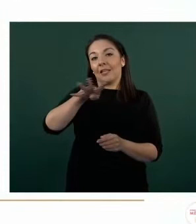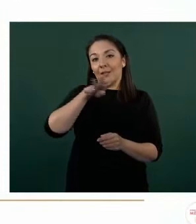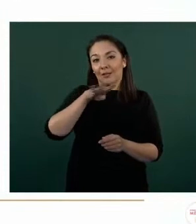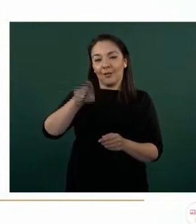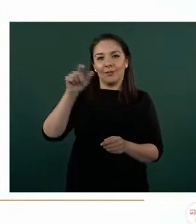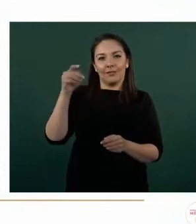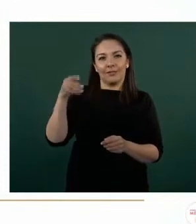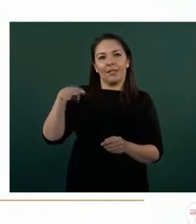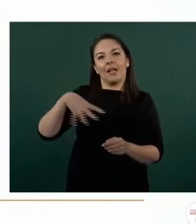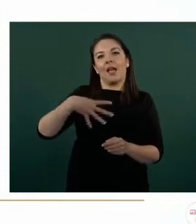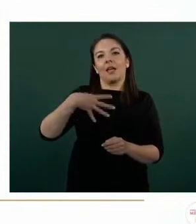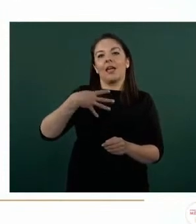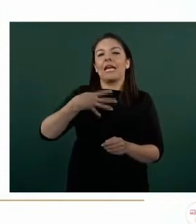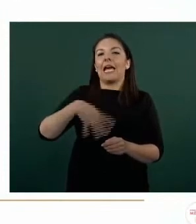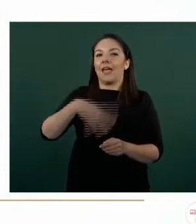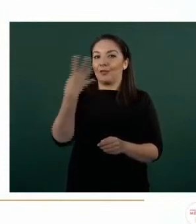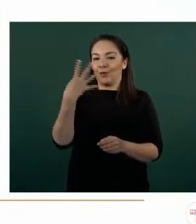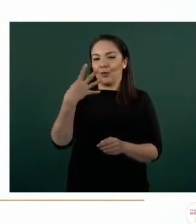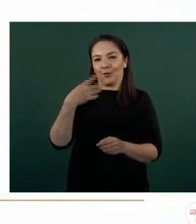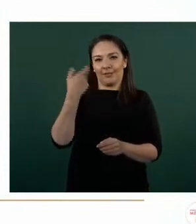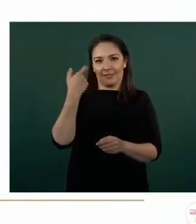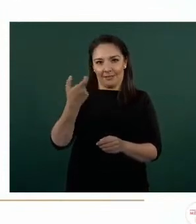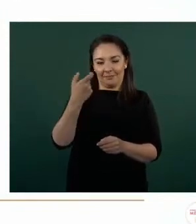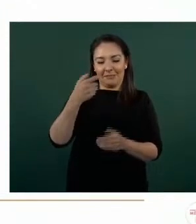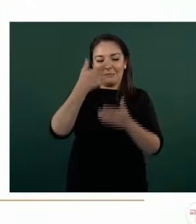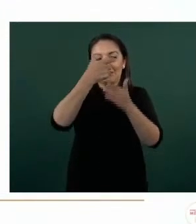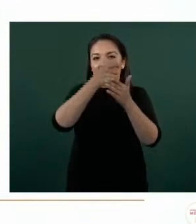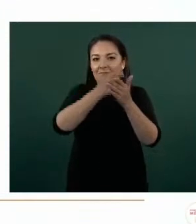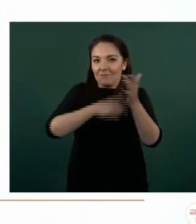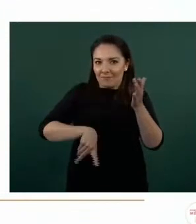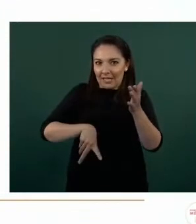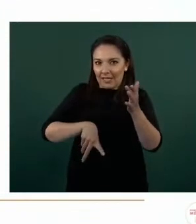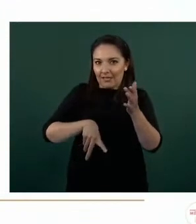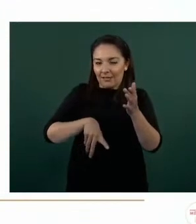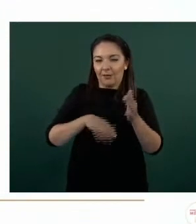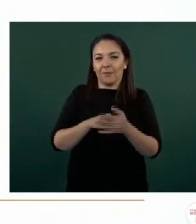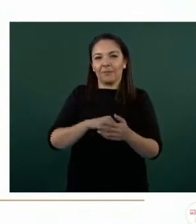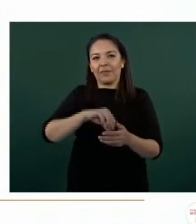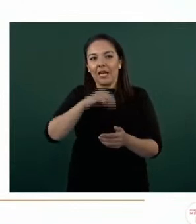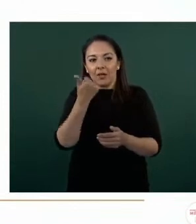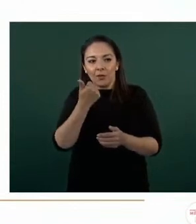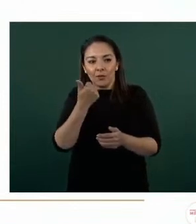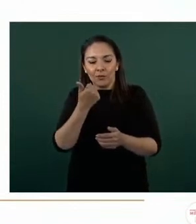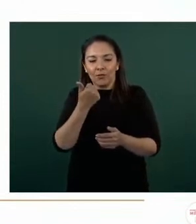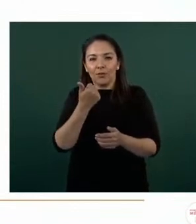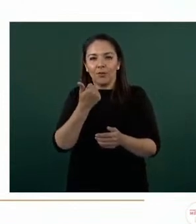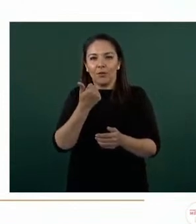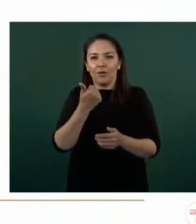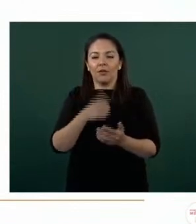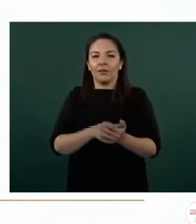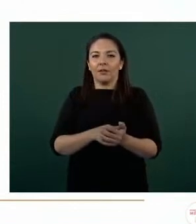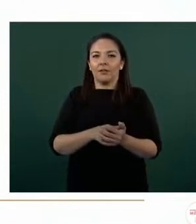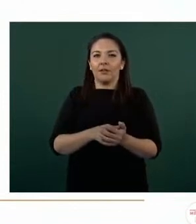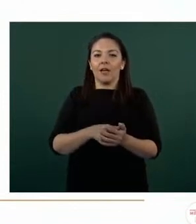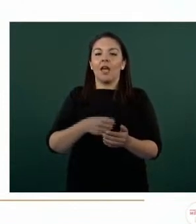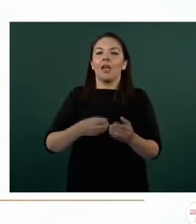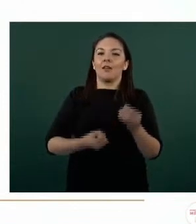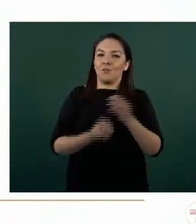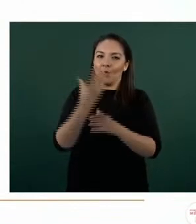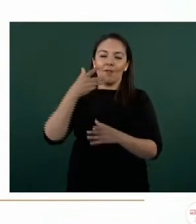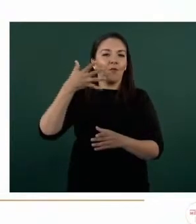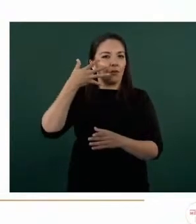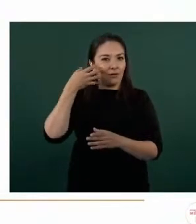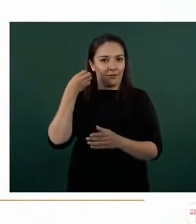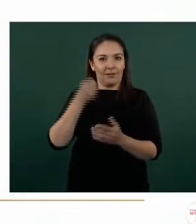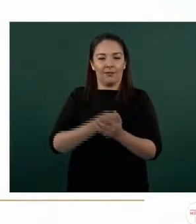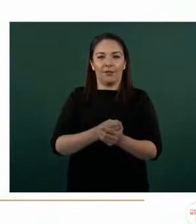14.17 pesos por litro, mientras que el más económico para tanque estacionario, gas licuado de Sabinas, en Bustamante, Nuevo León,